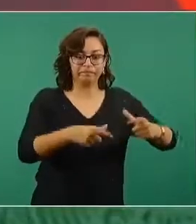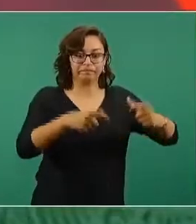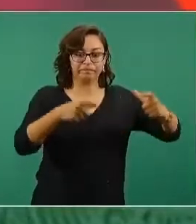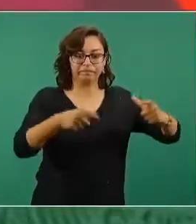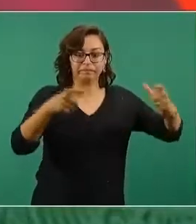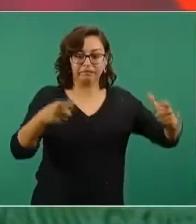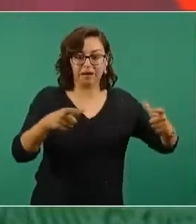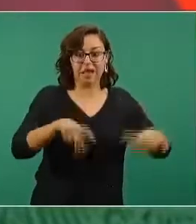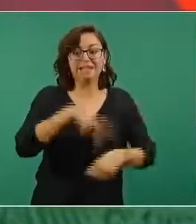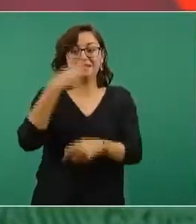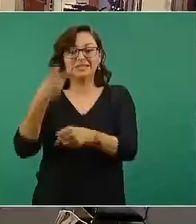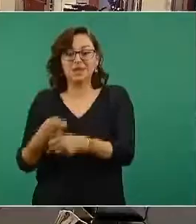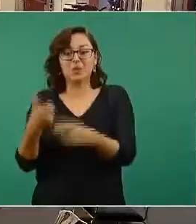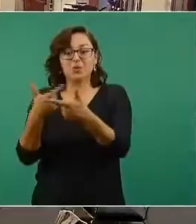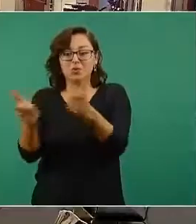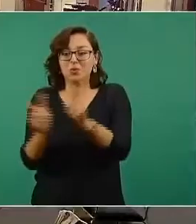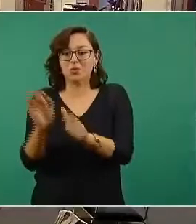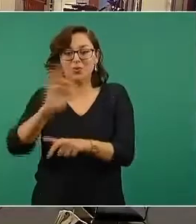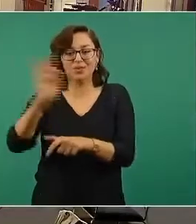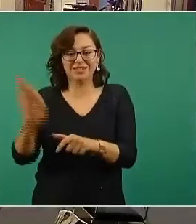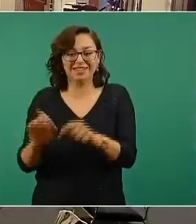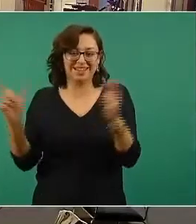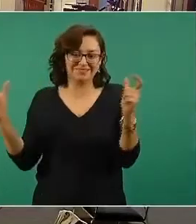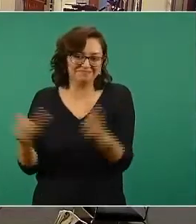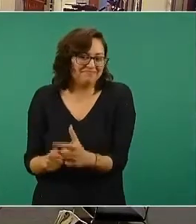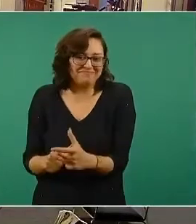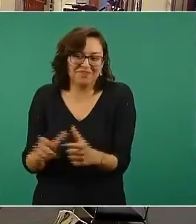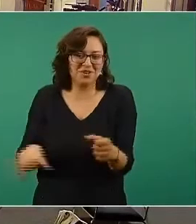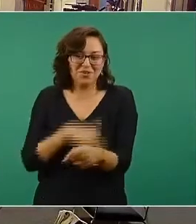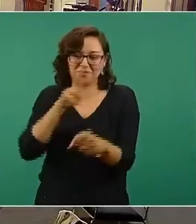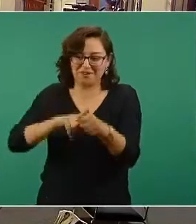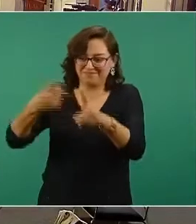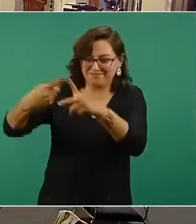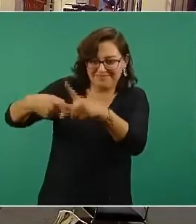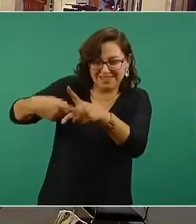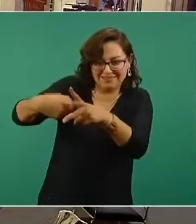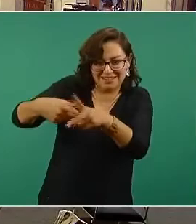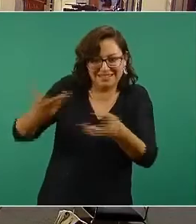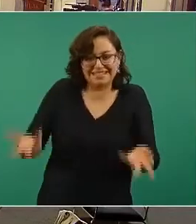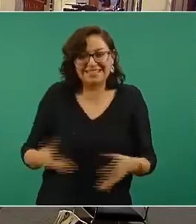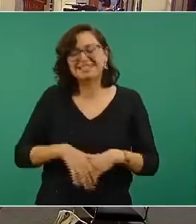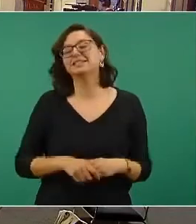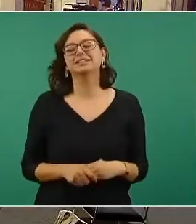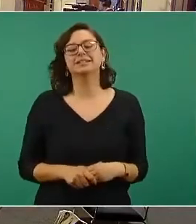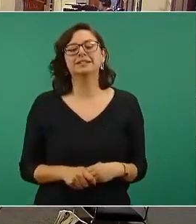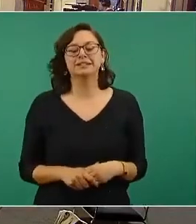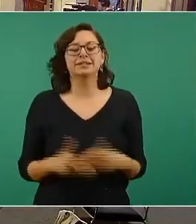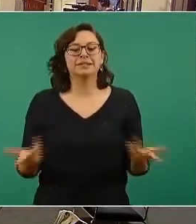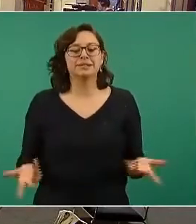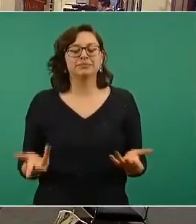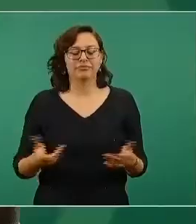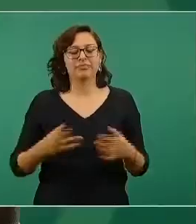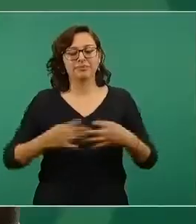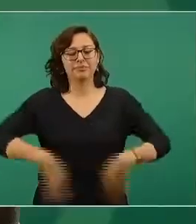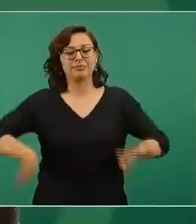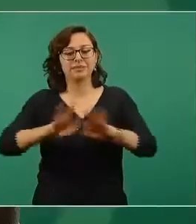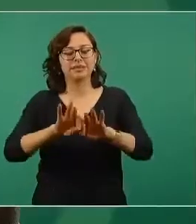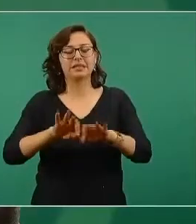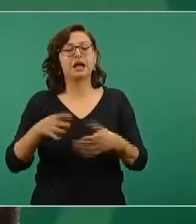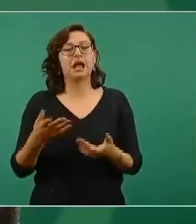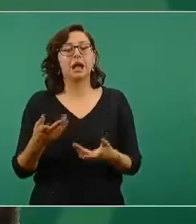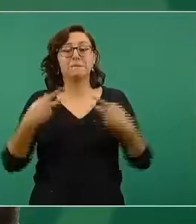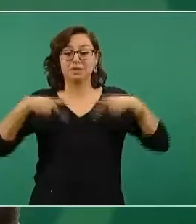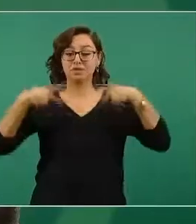las primeras dosis. ¿Y la última? Sobre personas que tienen alergias. Muy importante, digo, sí, y esto también ha creado cierta